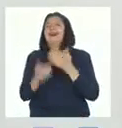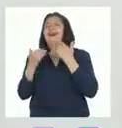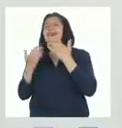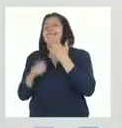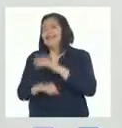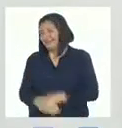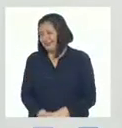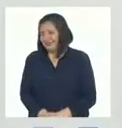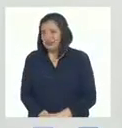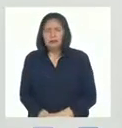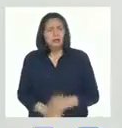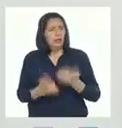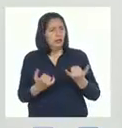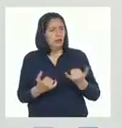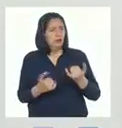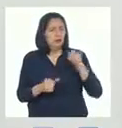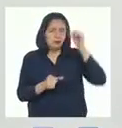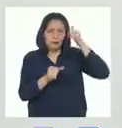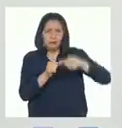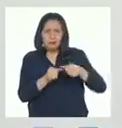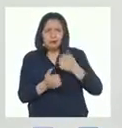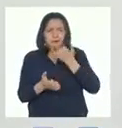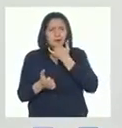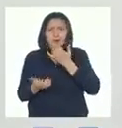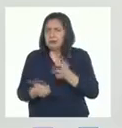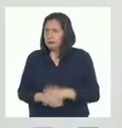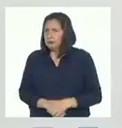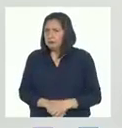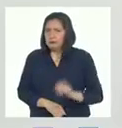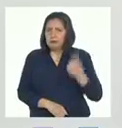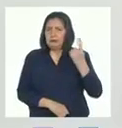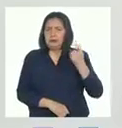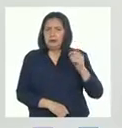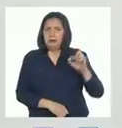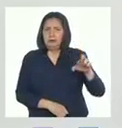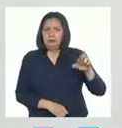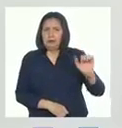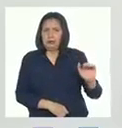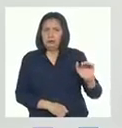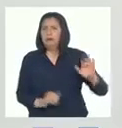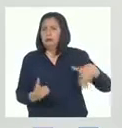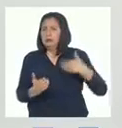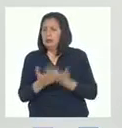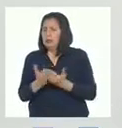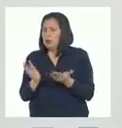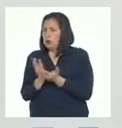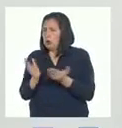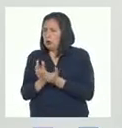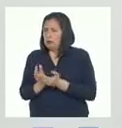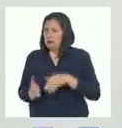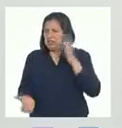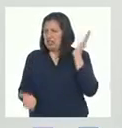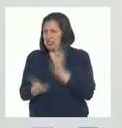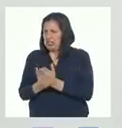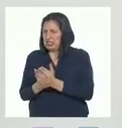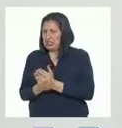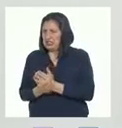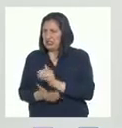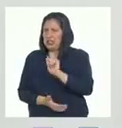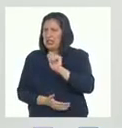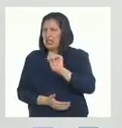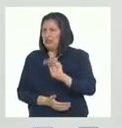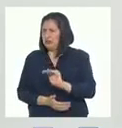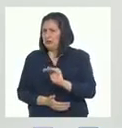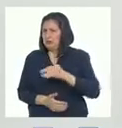Gracias, Patricia. Hagamos un recuento de los hechos. Primero, Paco llega a la escuela. Luego se castiga a Antonio Gestres